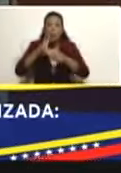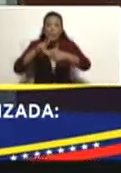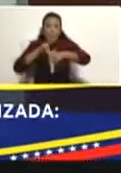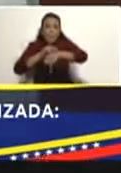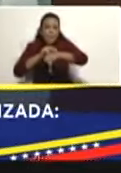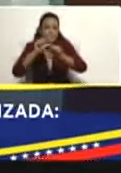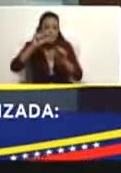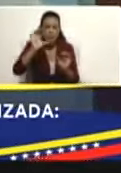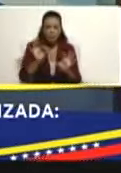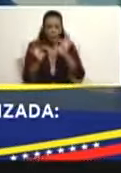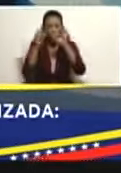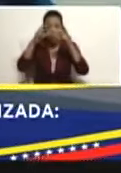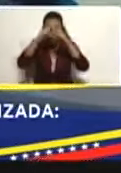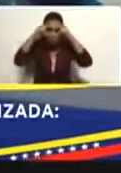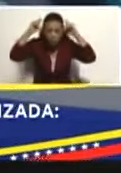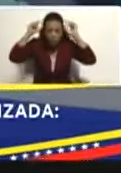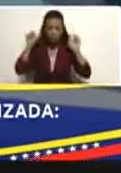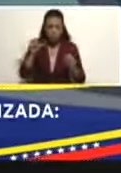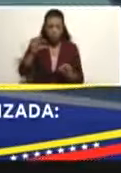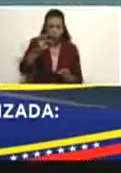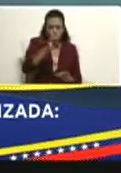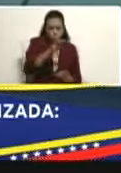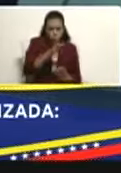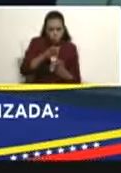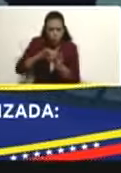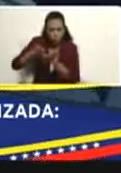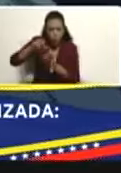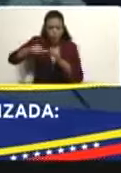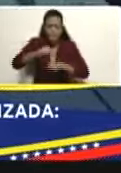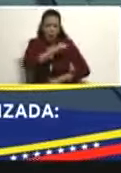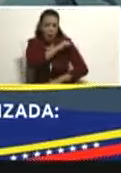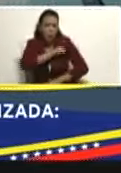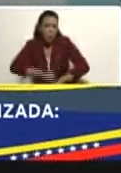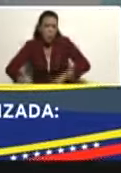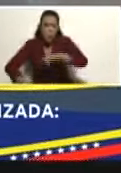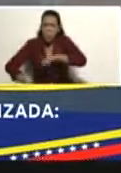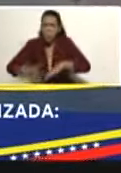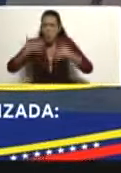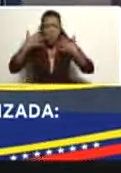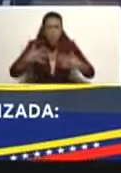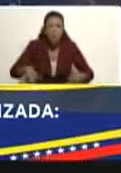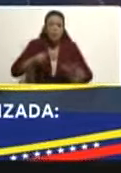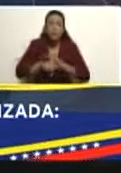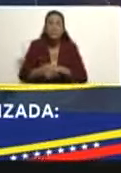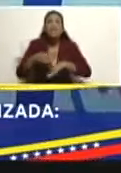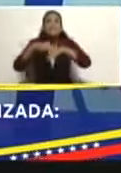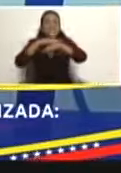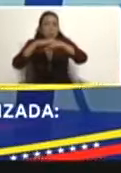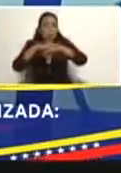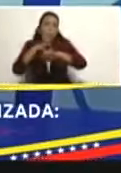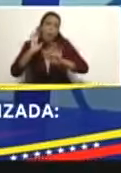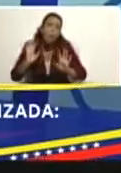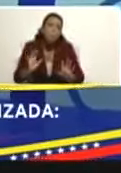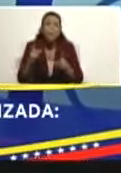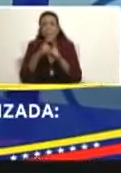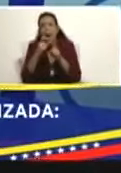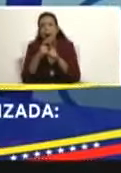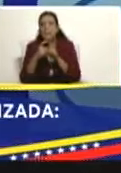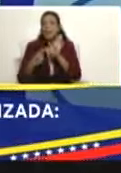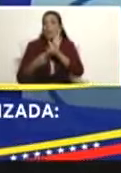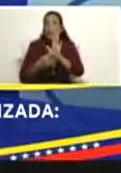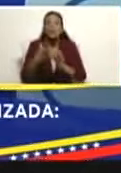De manera que, bueno, estamos para la formación. Importante también, me perdonan decir, destacar que